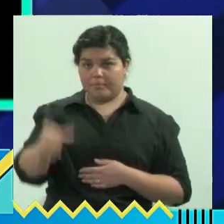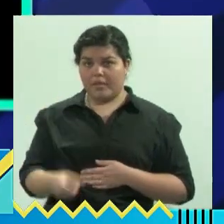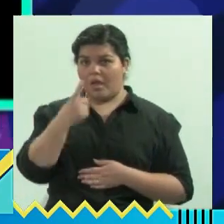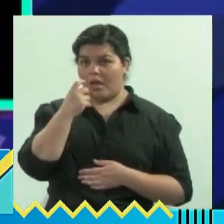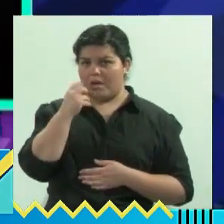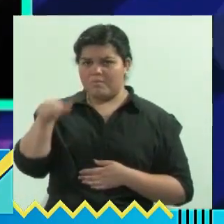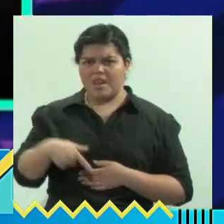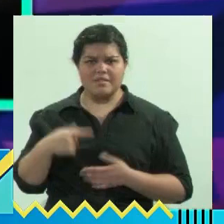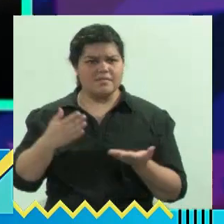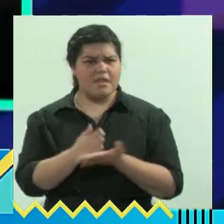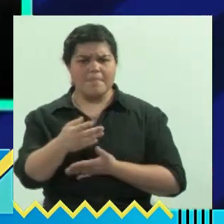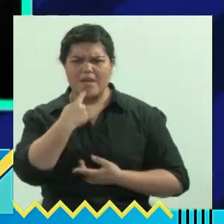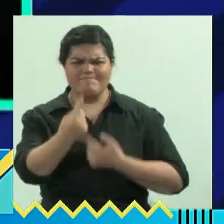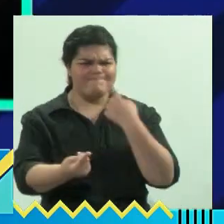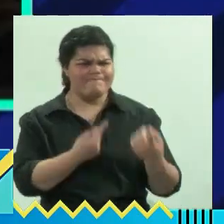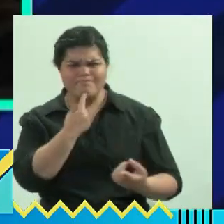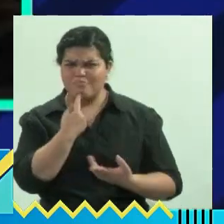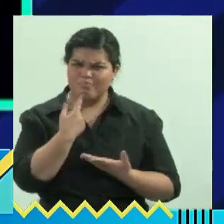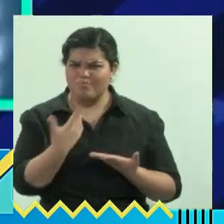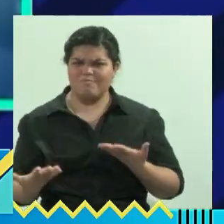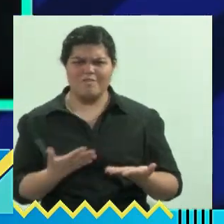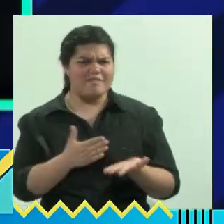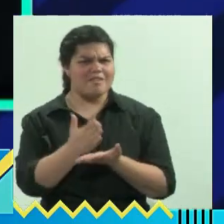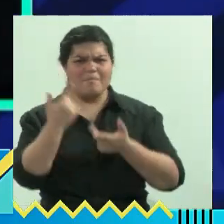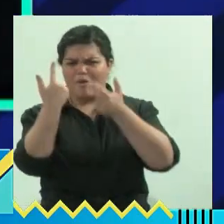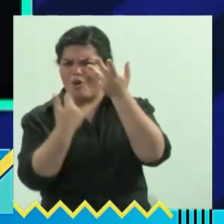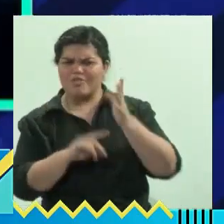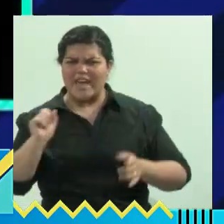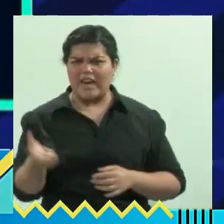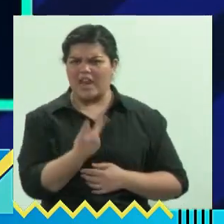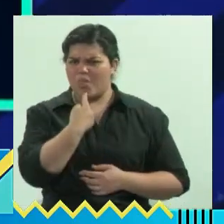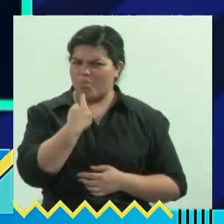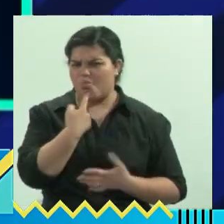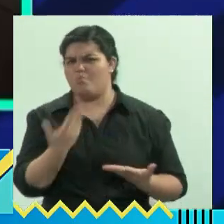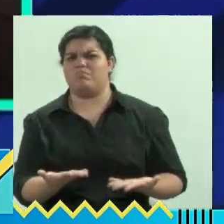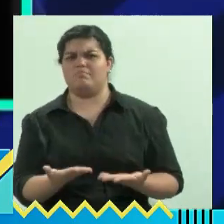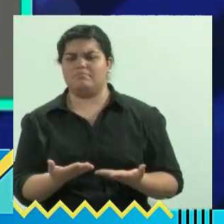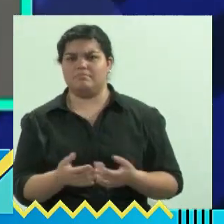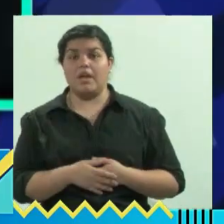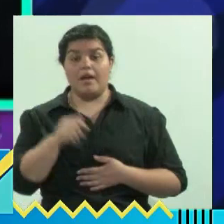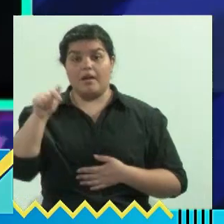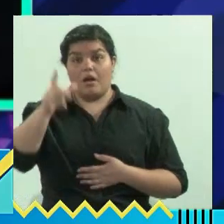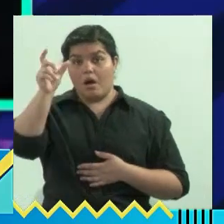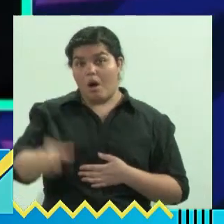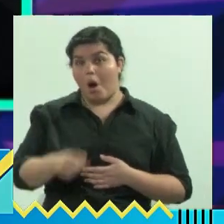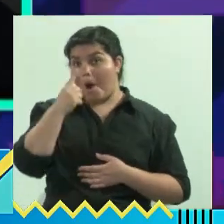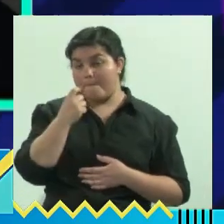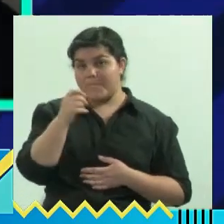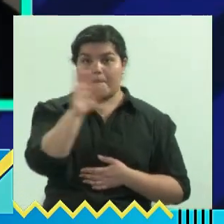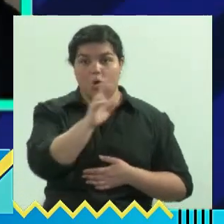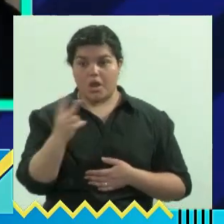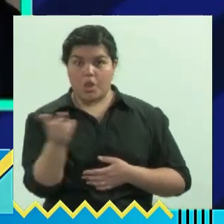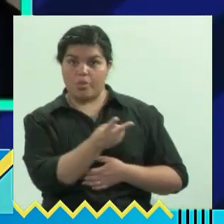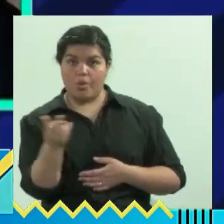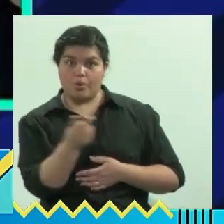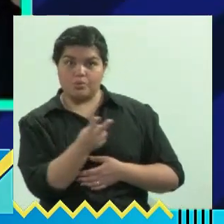va a cuestionar todos los hechos inexplicables y paranormales de su vida. En este capítulo, Mulder y Scully van a tratar de